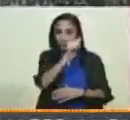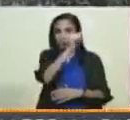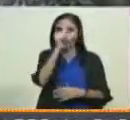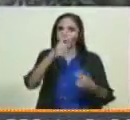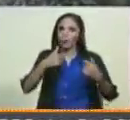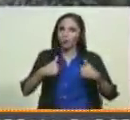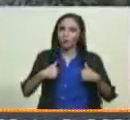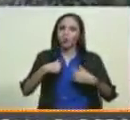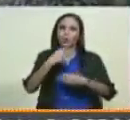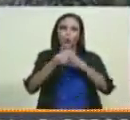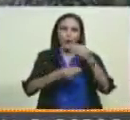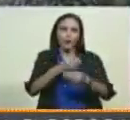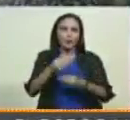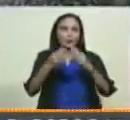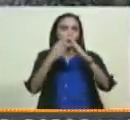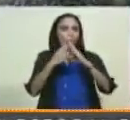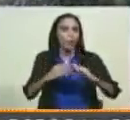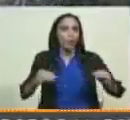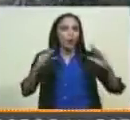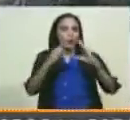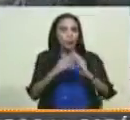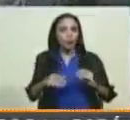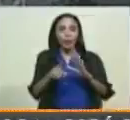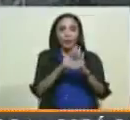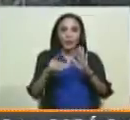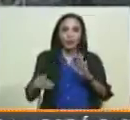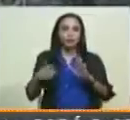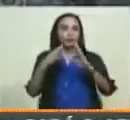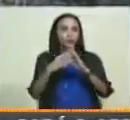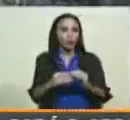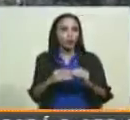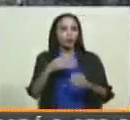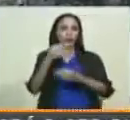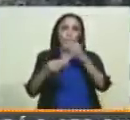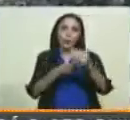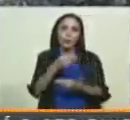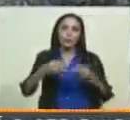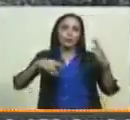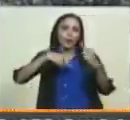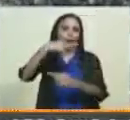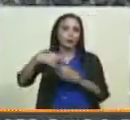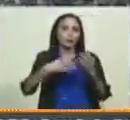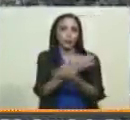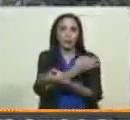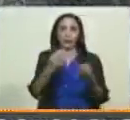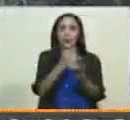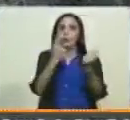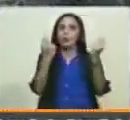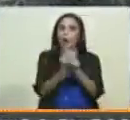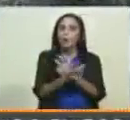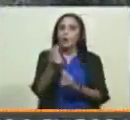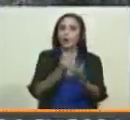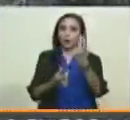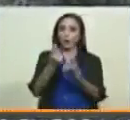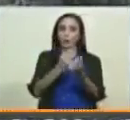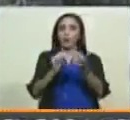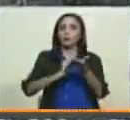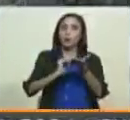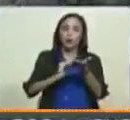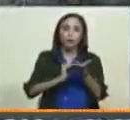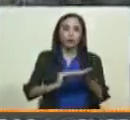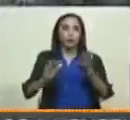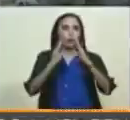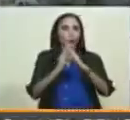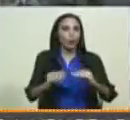yo haré valer ese voto y haré una gran revolución económica que busque soluciones